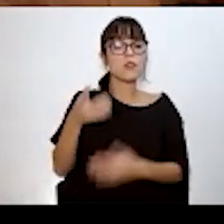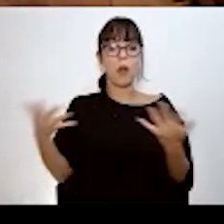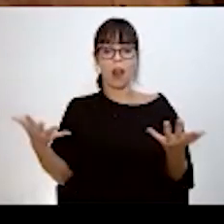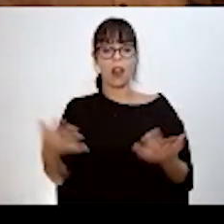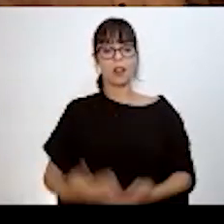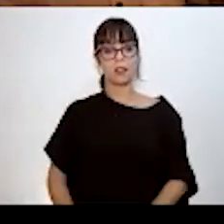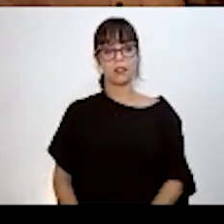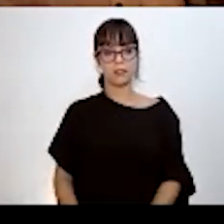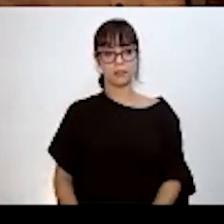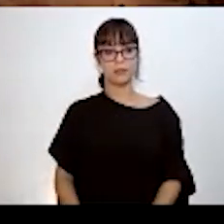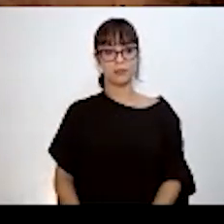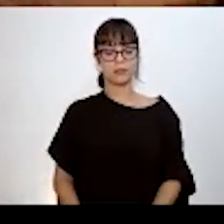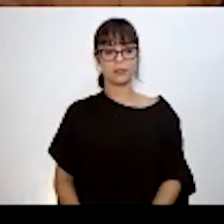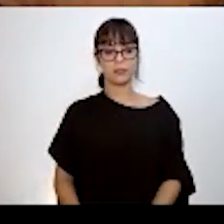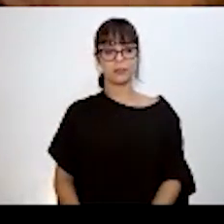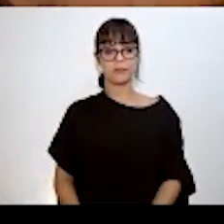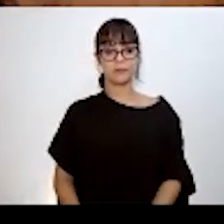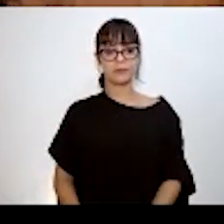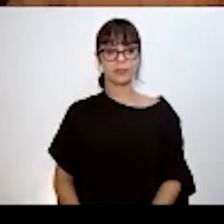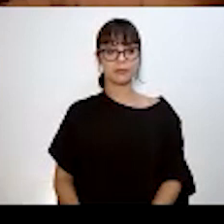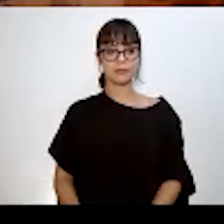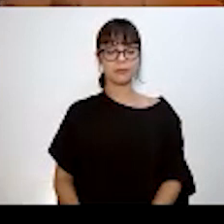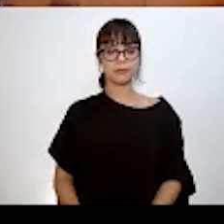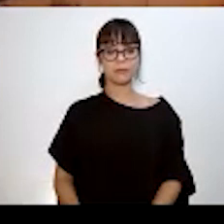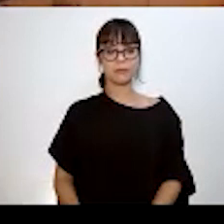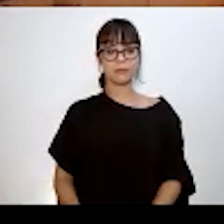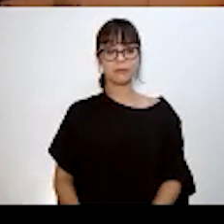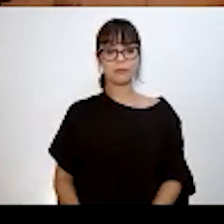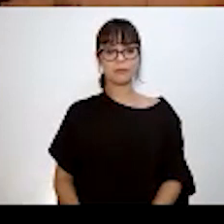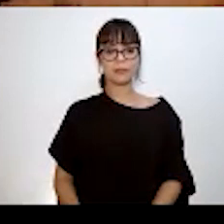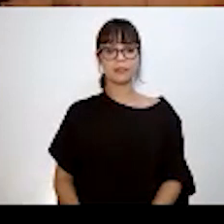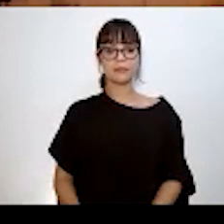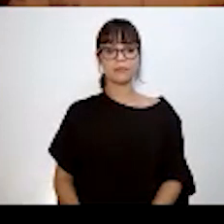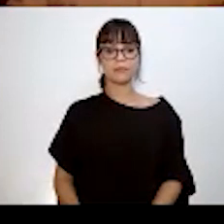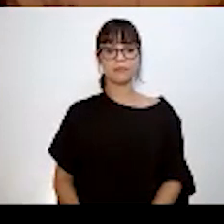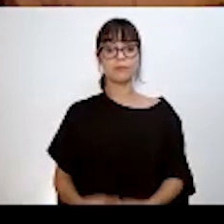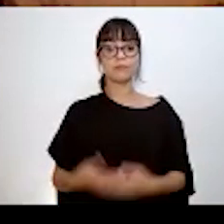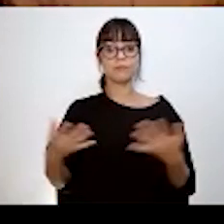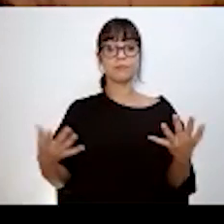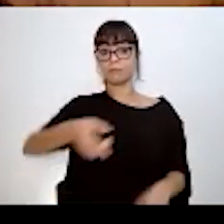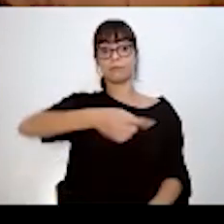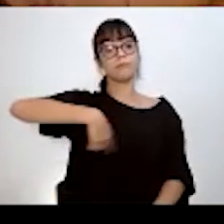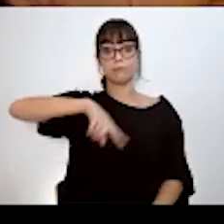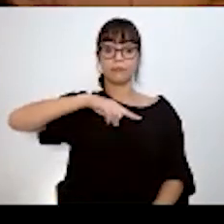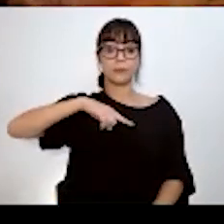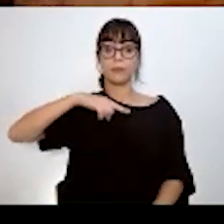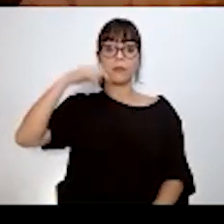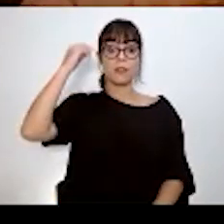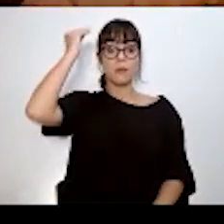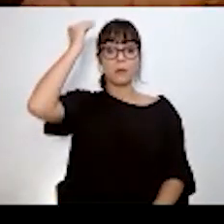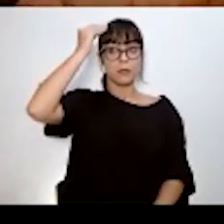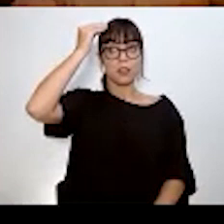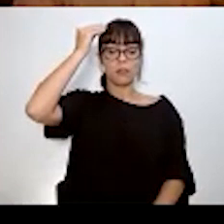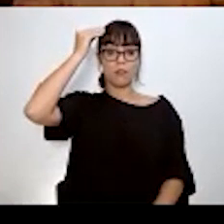Esto nos obliga también a partir de una serie de supuestos que tenemos que aceptar como previos al desarrollo del